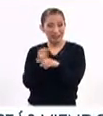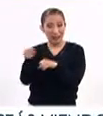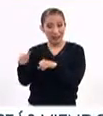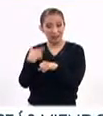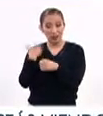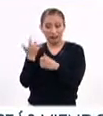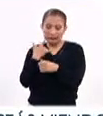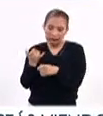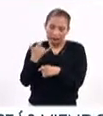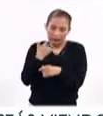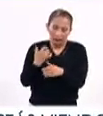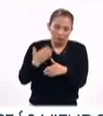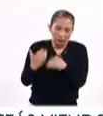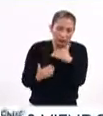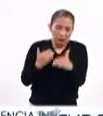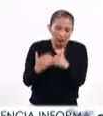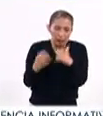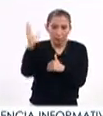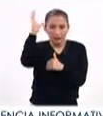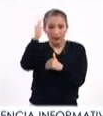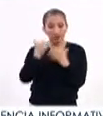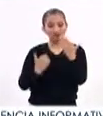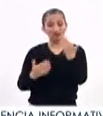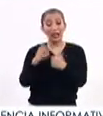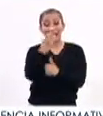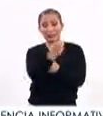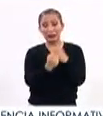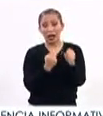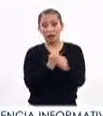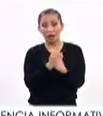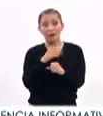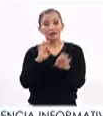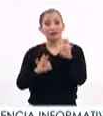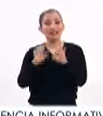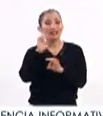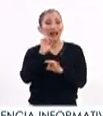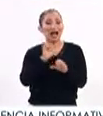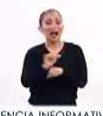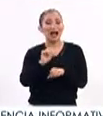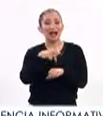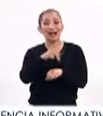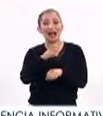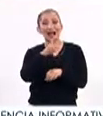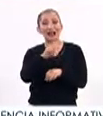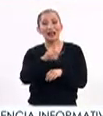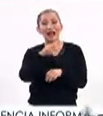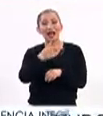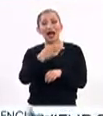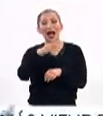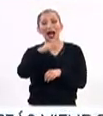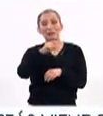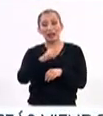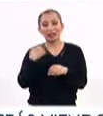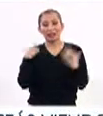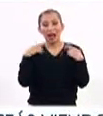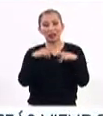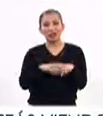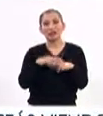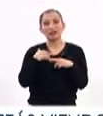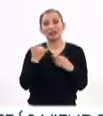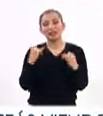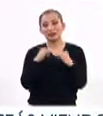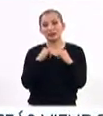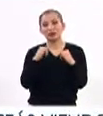logran sortear los obstáculos del campo de la ciencia. Este año, la física argentina Karen Hallberg, profesora del Instituto Balseiro